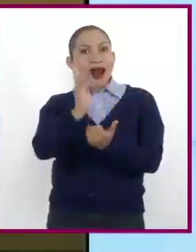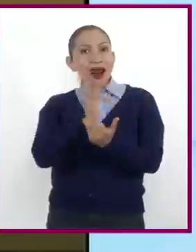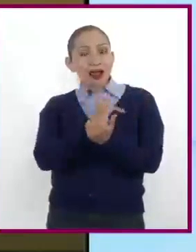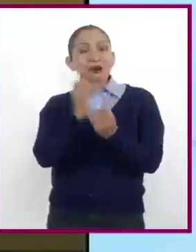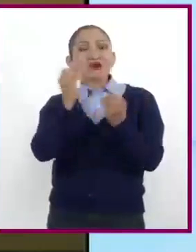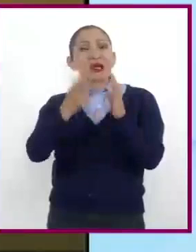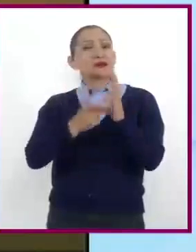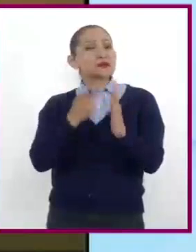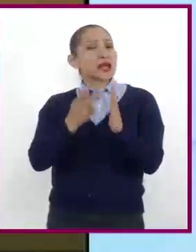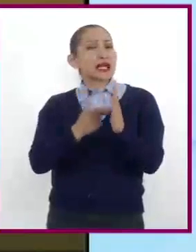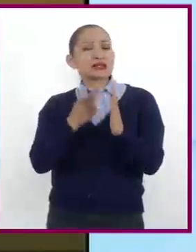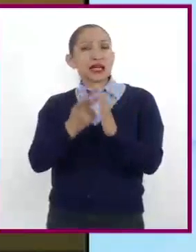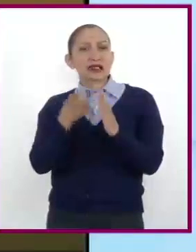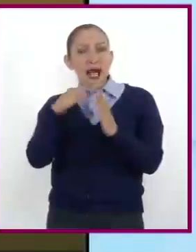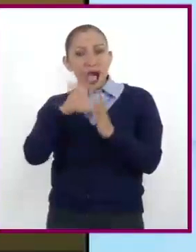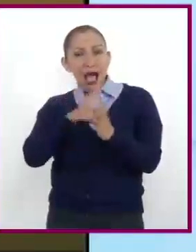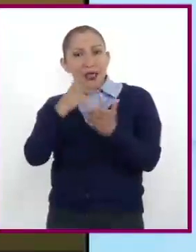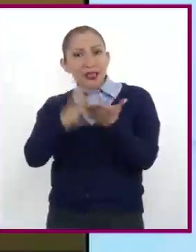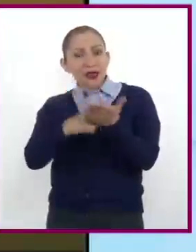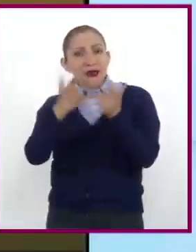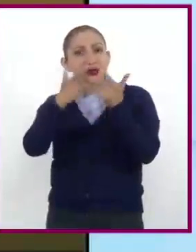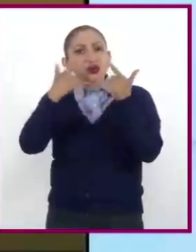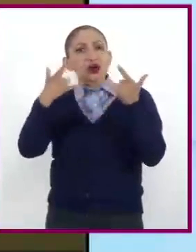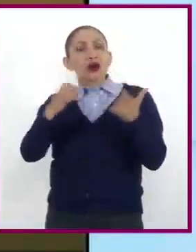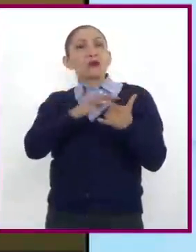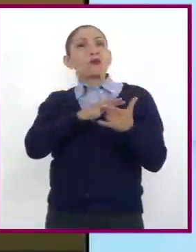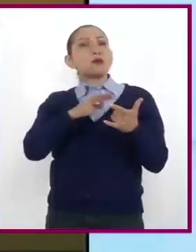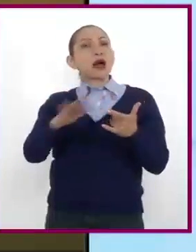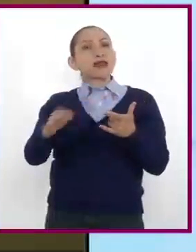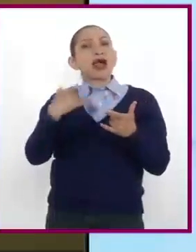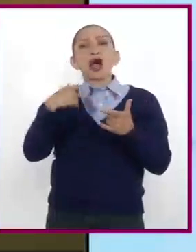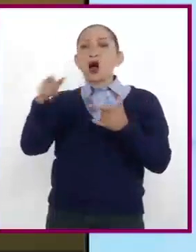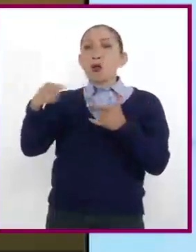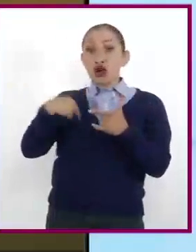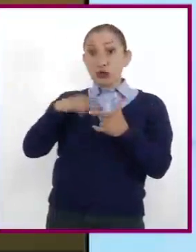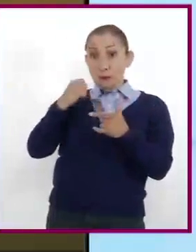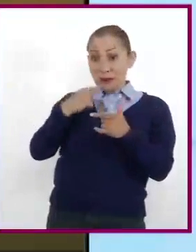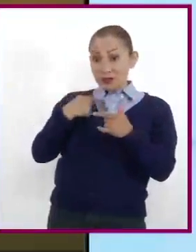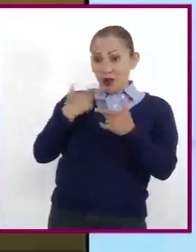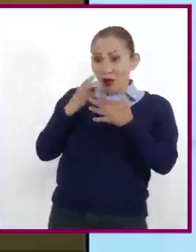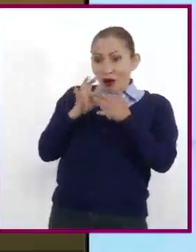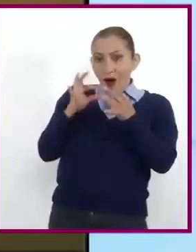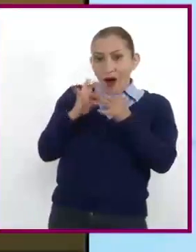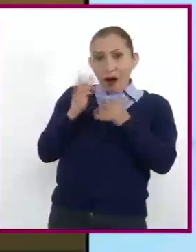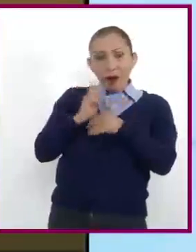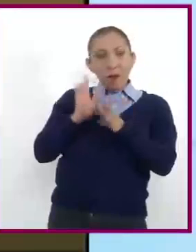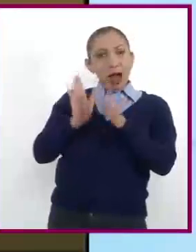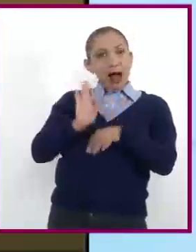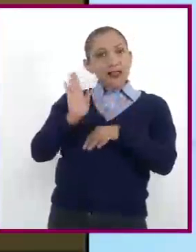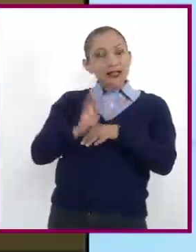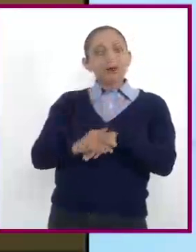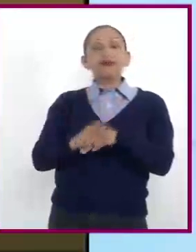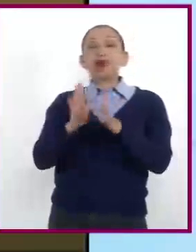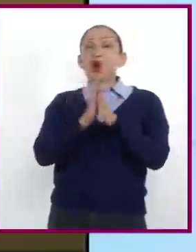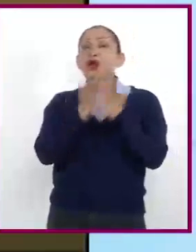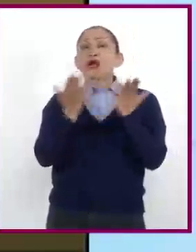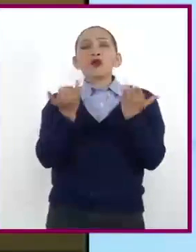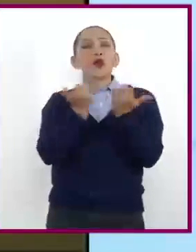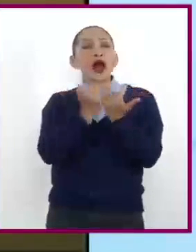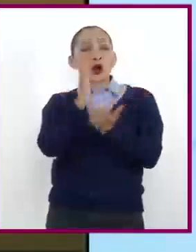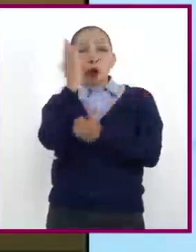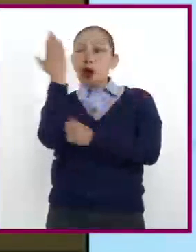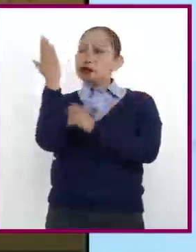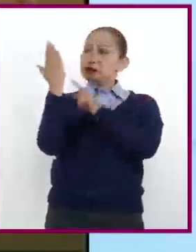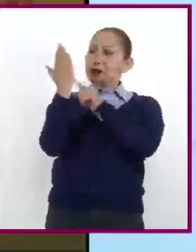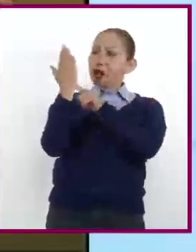en muchas ocasiones encierran historias que podrían ser contadas por nosotros mismos. Un libro es como un espejo en